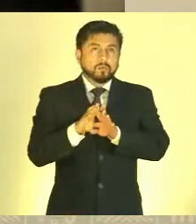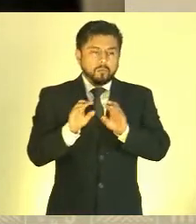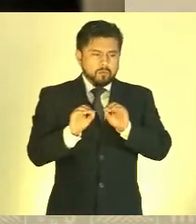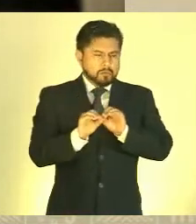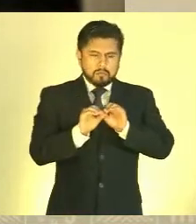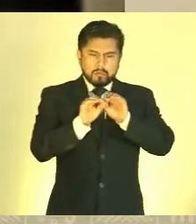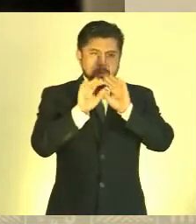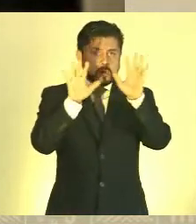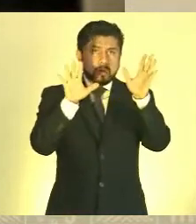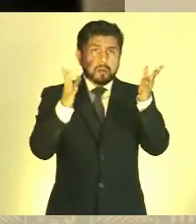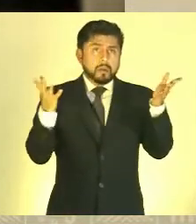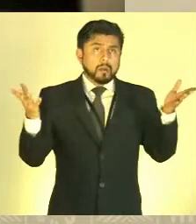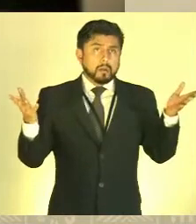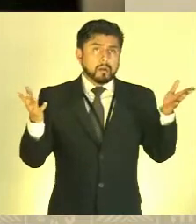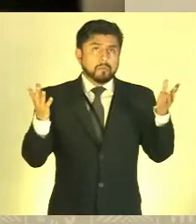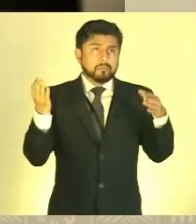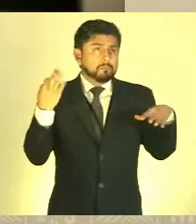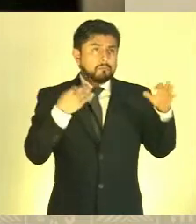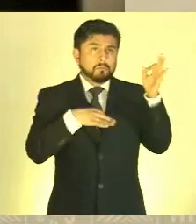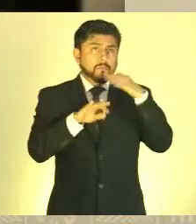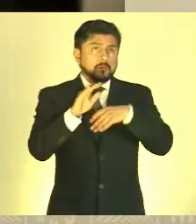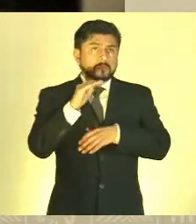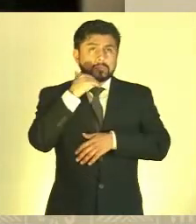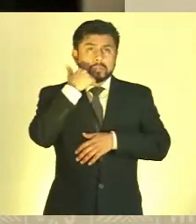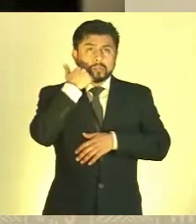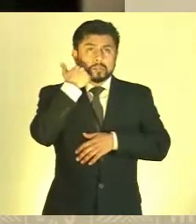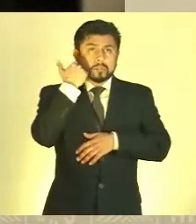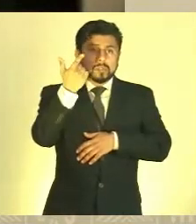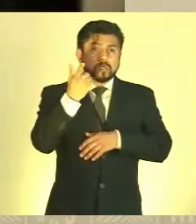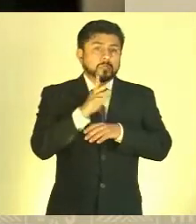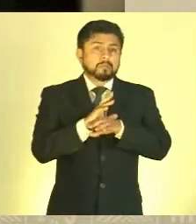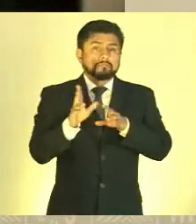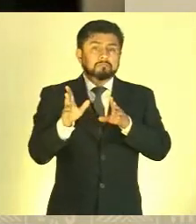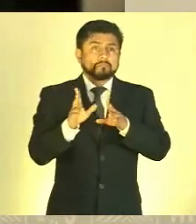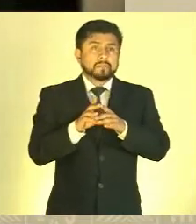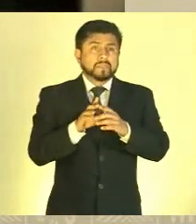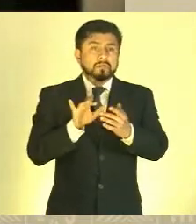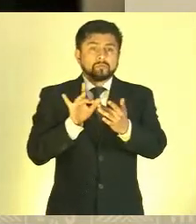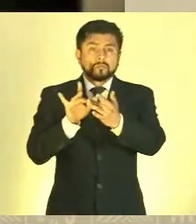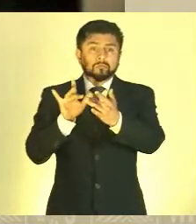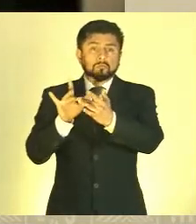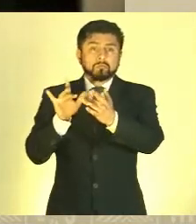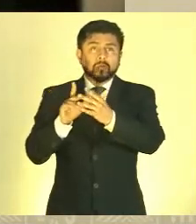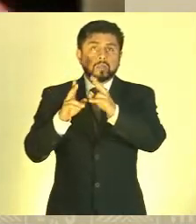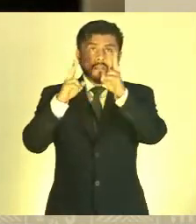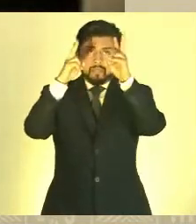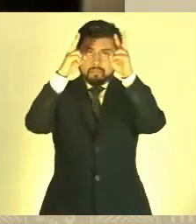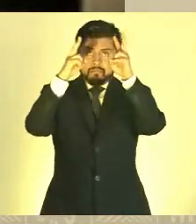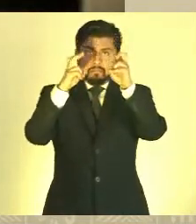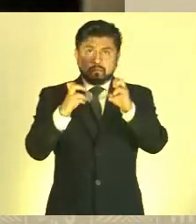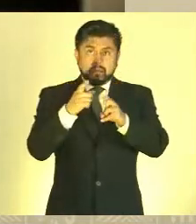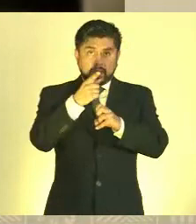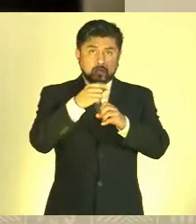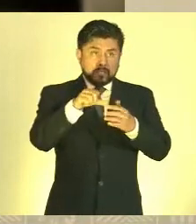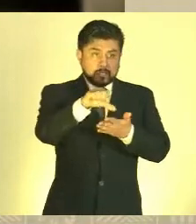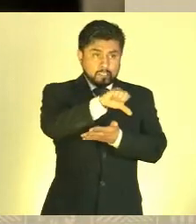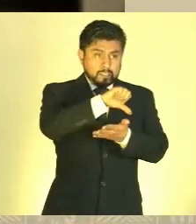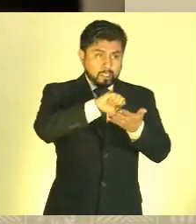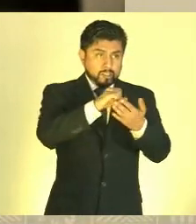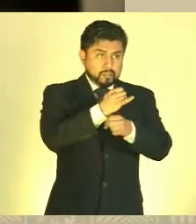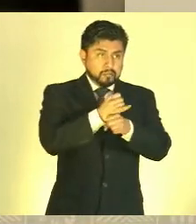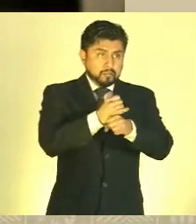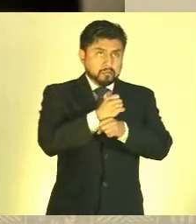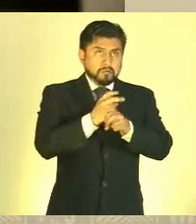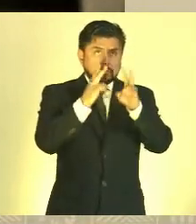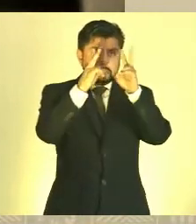si quiere, puede conectarse al CERN, descargar todos los datos de todos los experimentos, leerlos